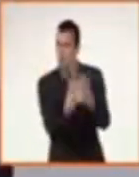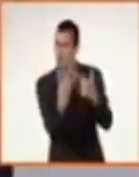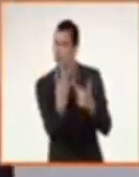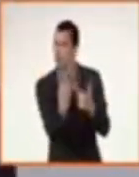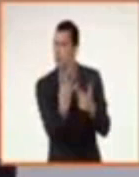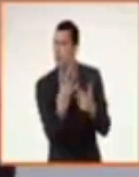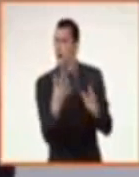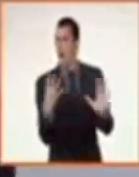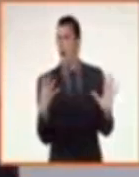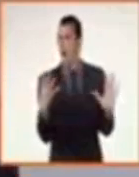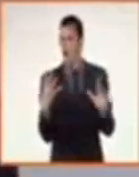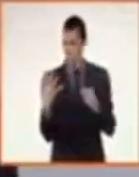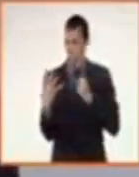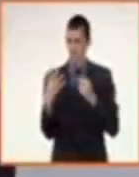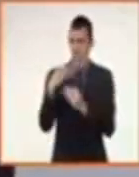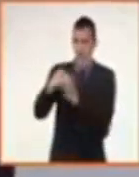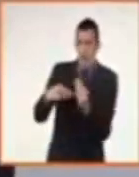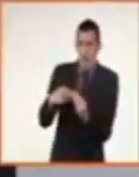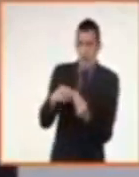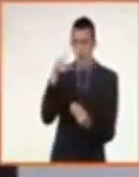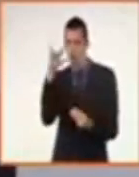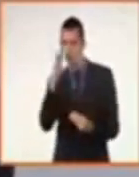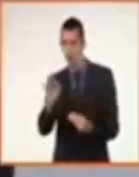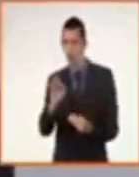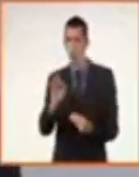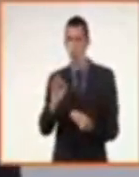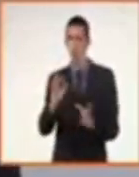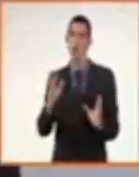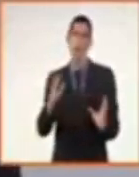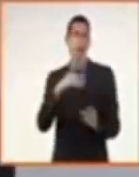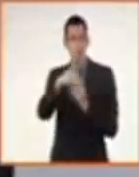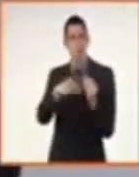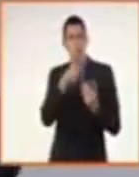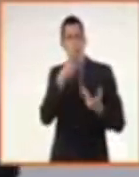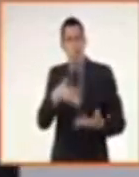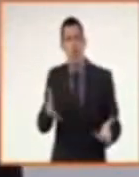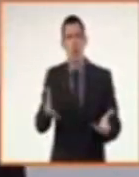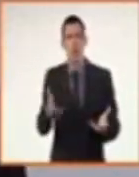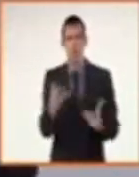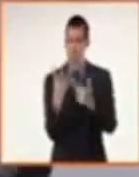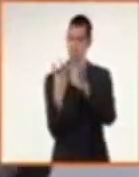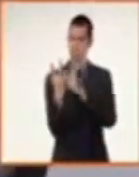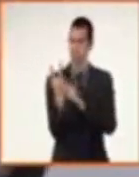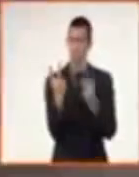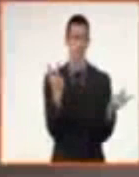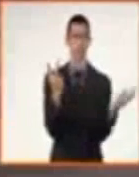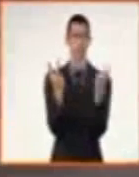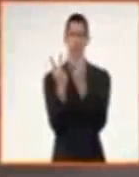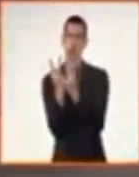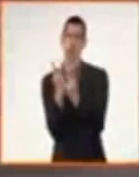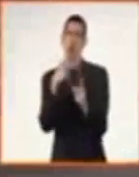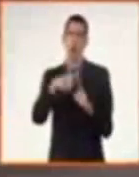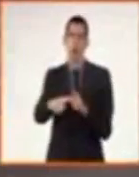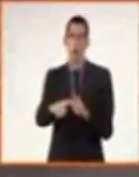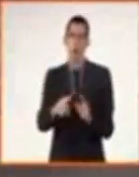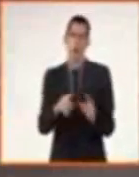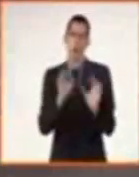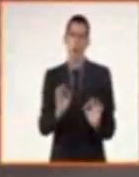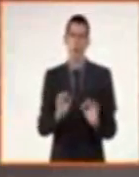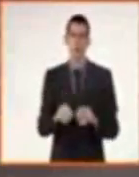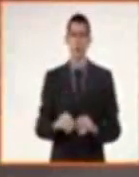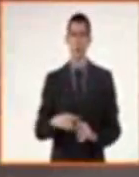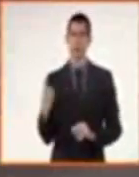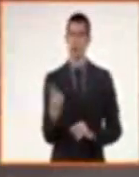estamos hablando de miles de personas que fueron nominadas. Más de 9.000 propuestas se tuvieron en cuenta. Fueron